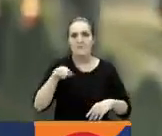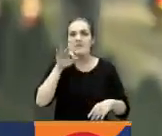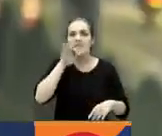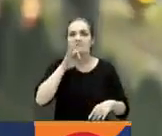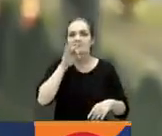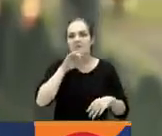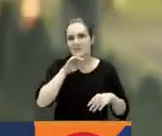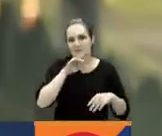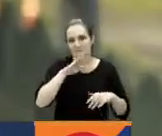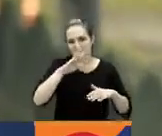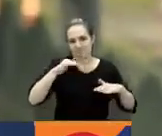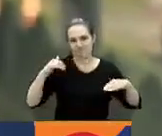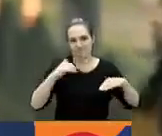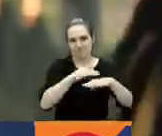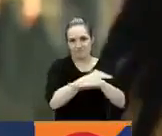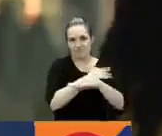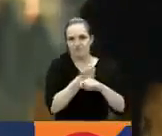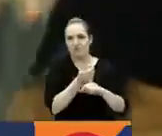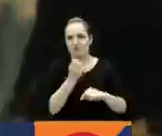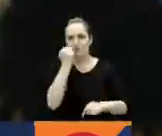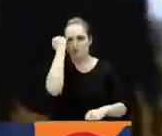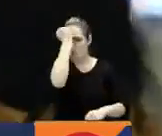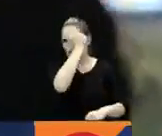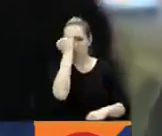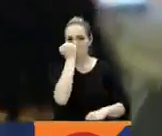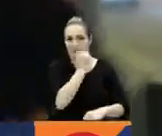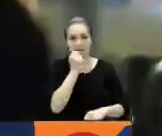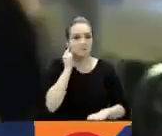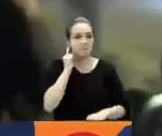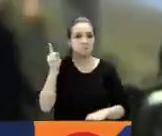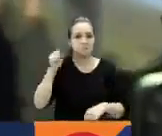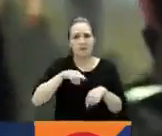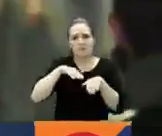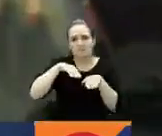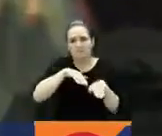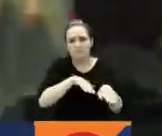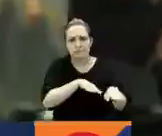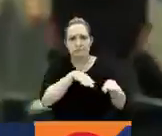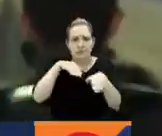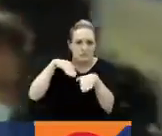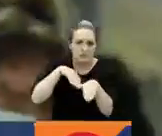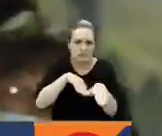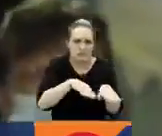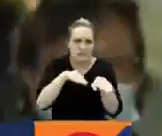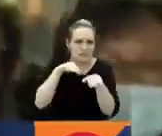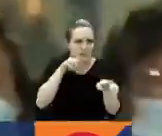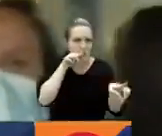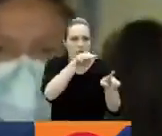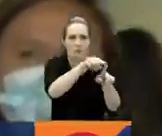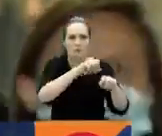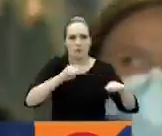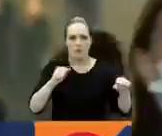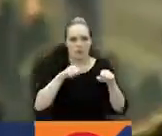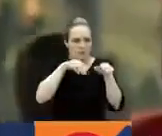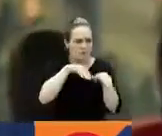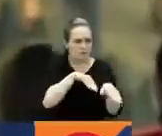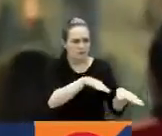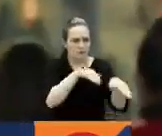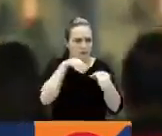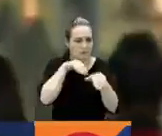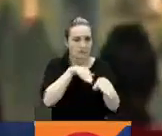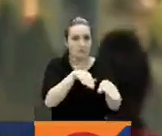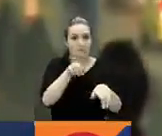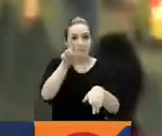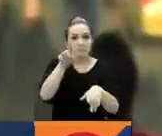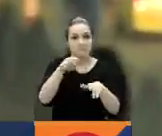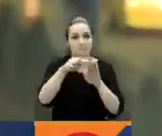donde aquí por este corredor vial se sigue llevando a cabo el plan retorno y las diferentes medidas de las autoridades. Una de las más importantes es el pico y